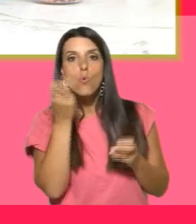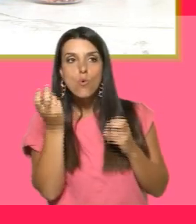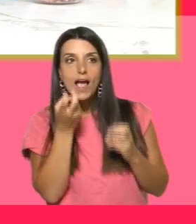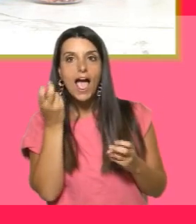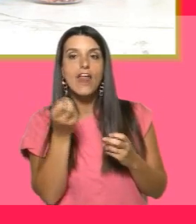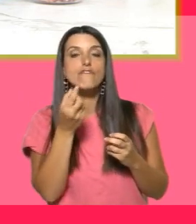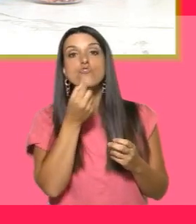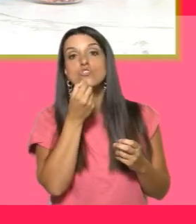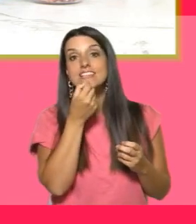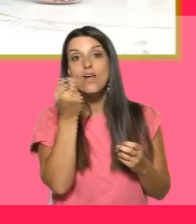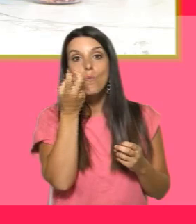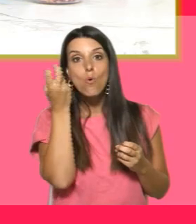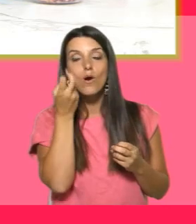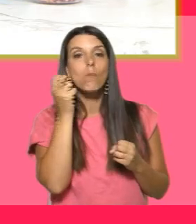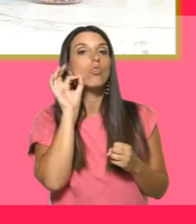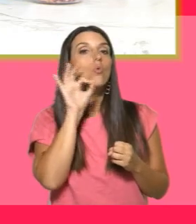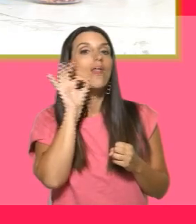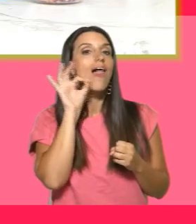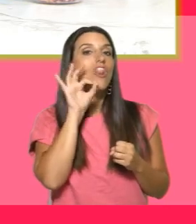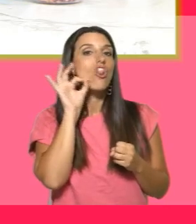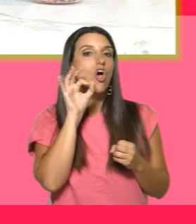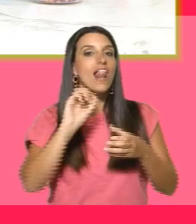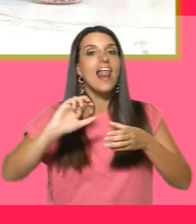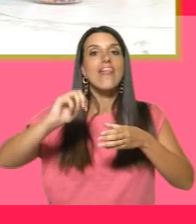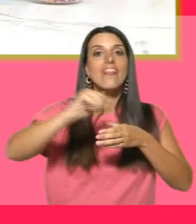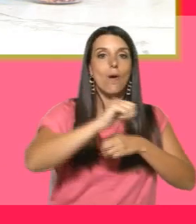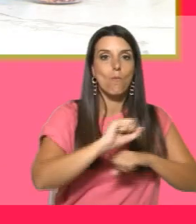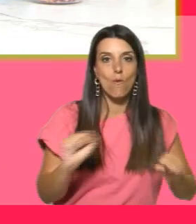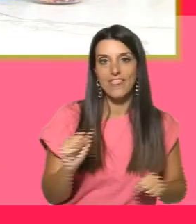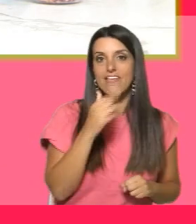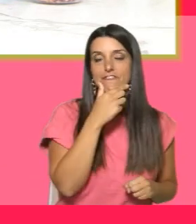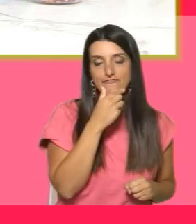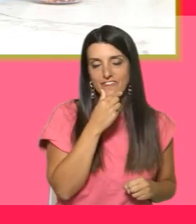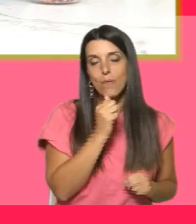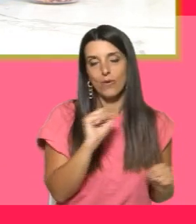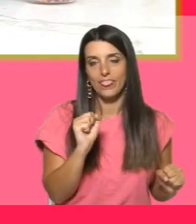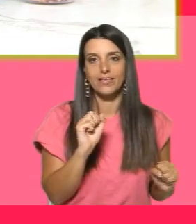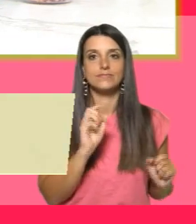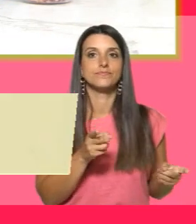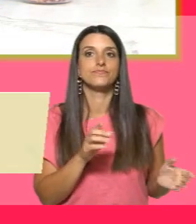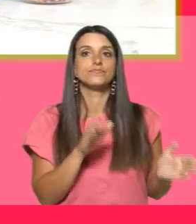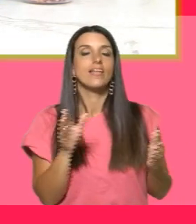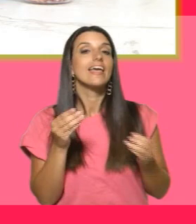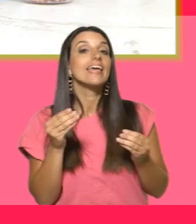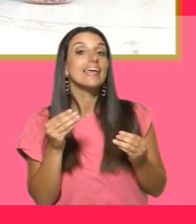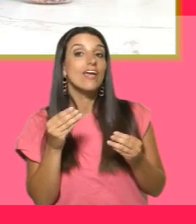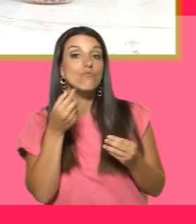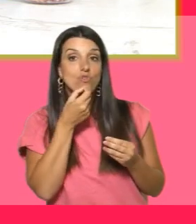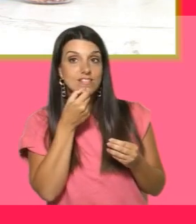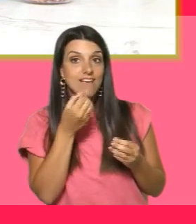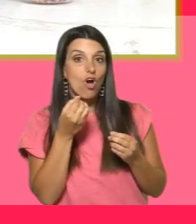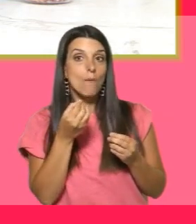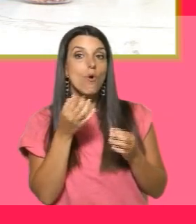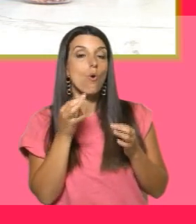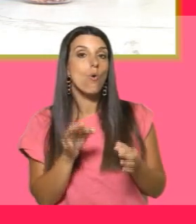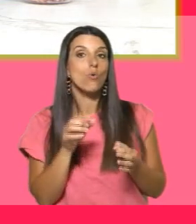encontrar frutillas, lo podés hacer con duraznos en almíbar. Tal cual, que sea fácil, siempre tenemos. ¿Qué vas a hacer con estas frutillas? Mira, las vamos